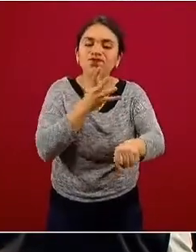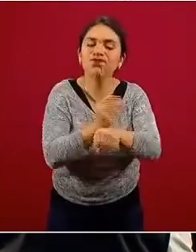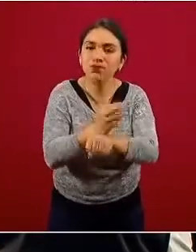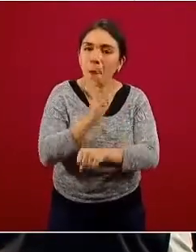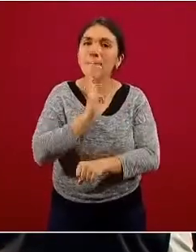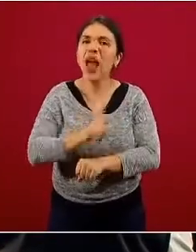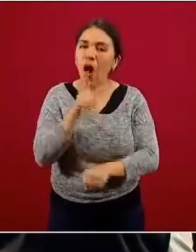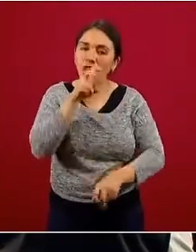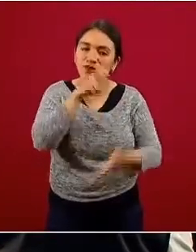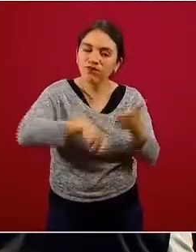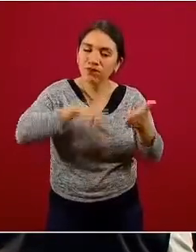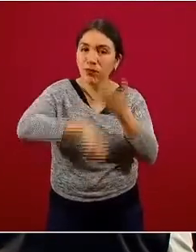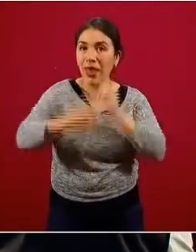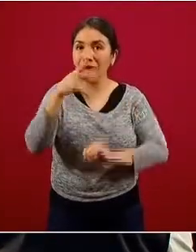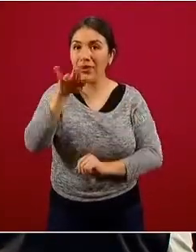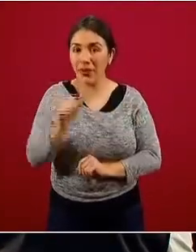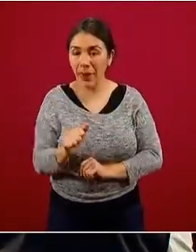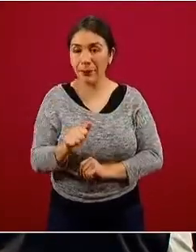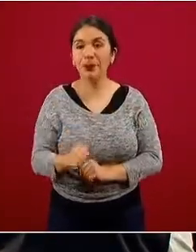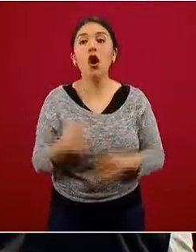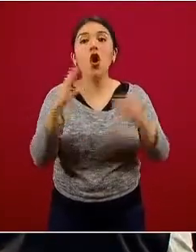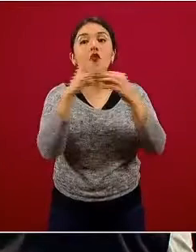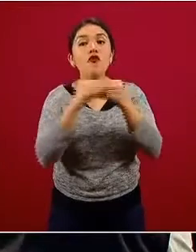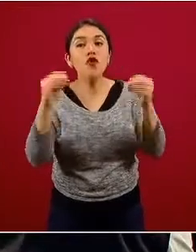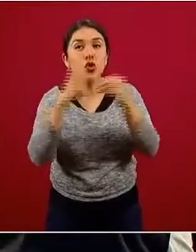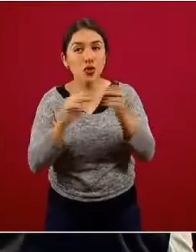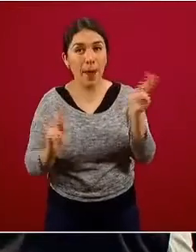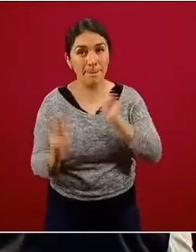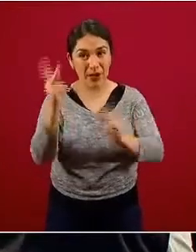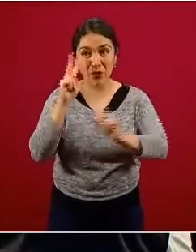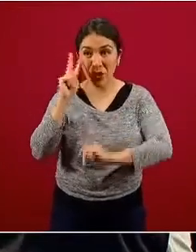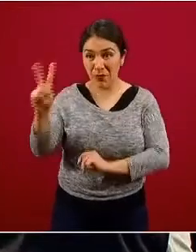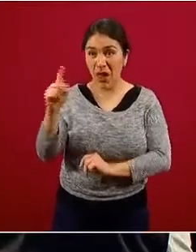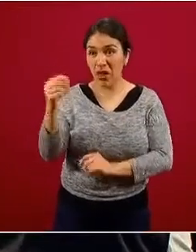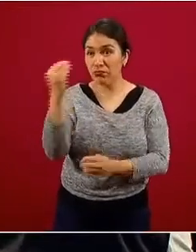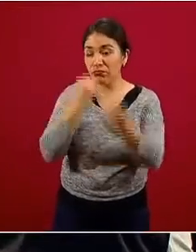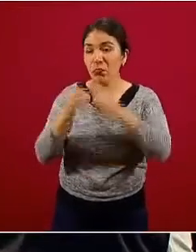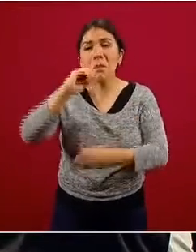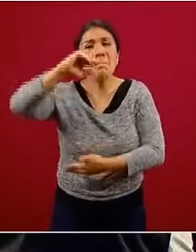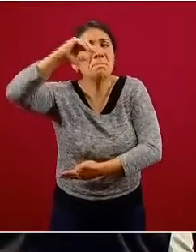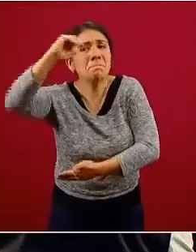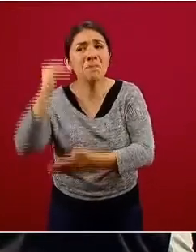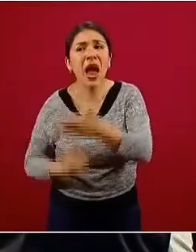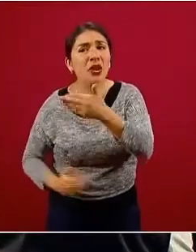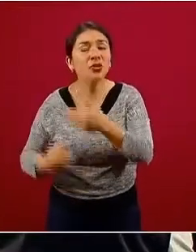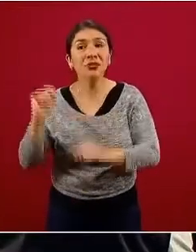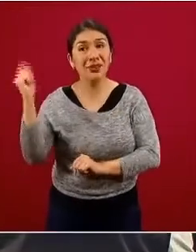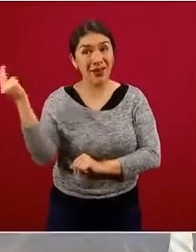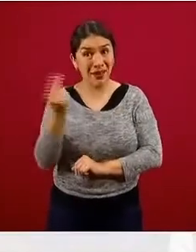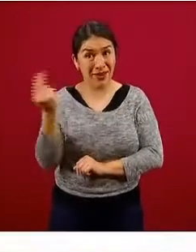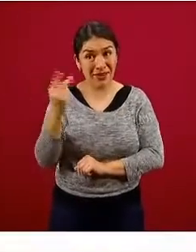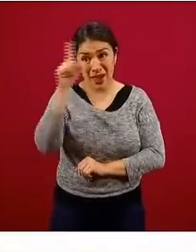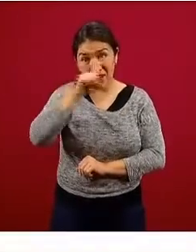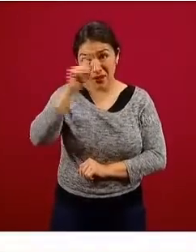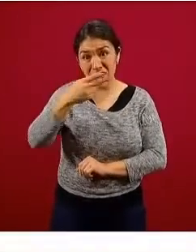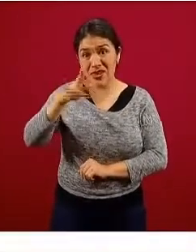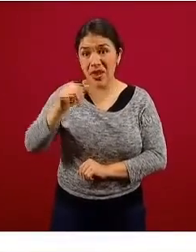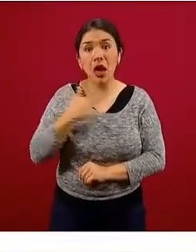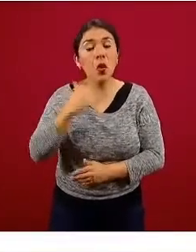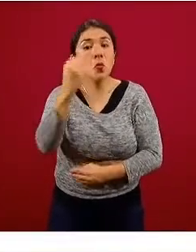mejorar estas guías. En frutas y verduras, vean cómo estamos comiendo mucho menos de lo recomendado por las